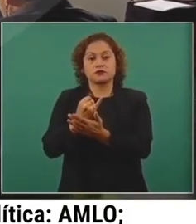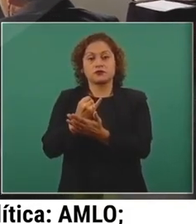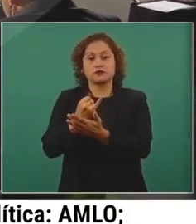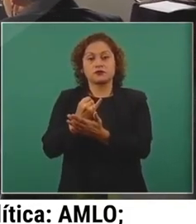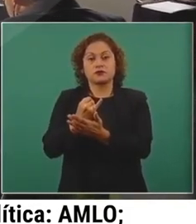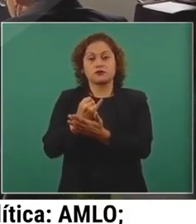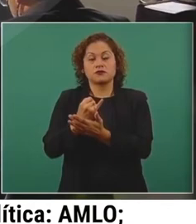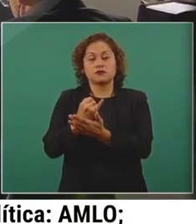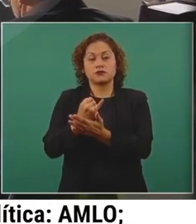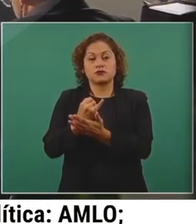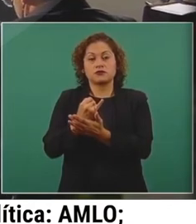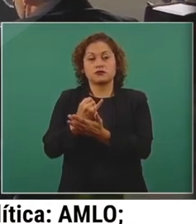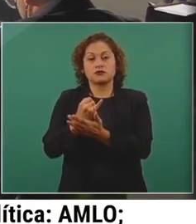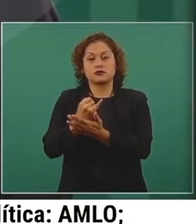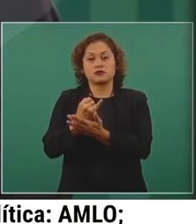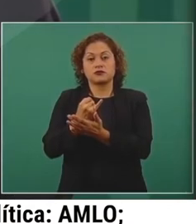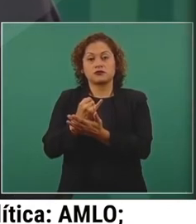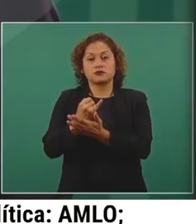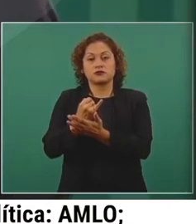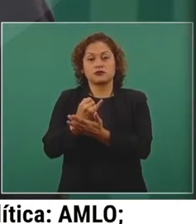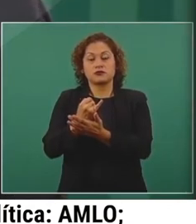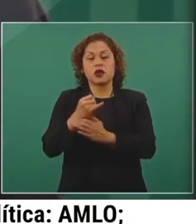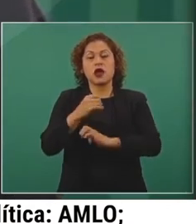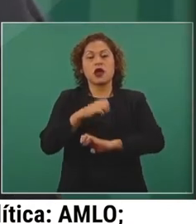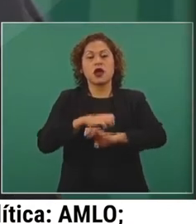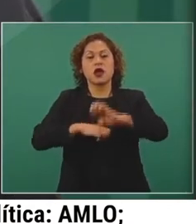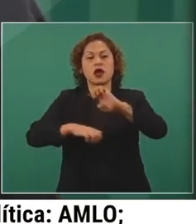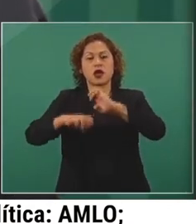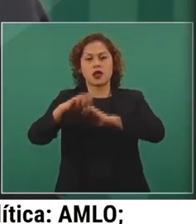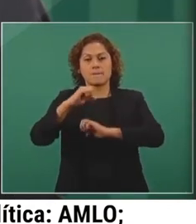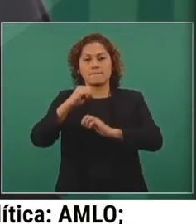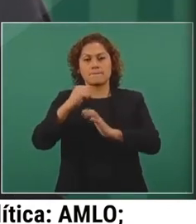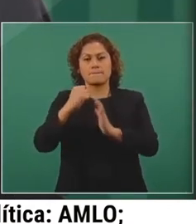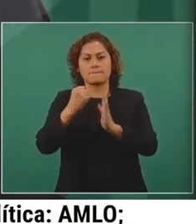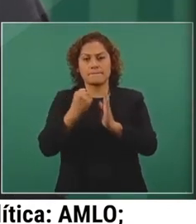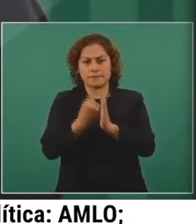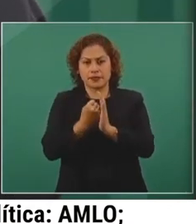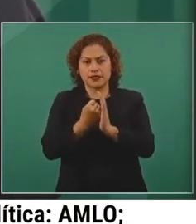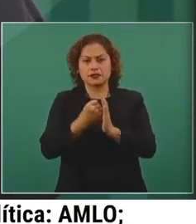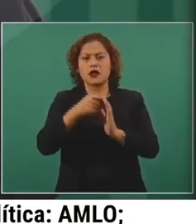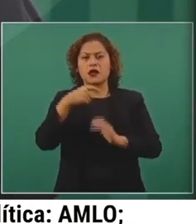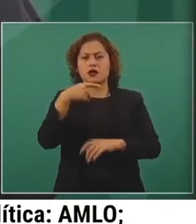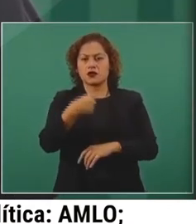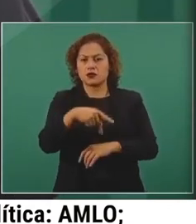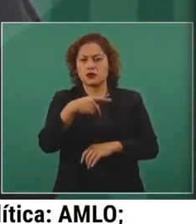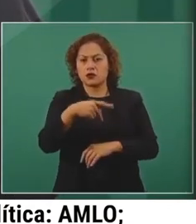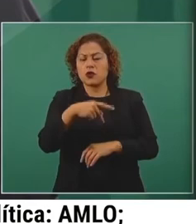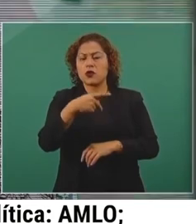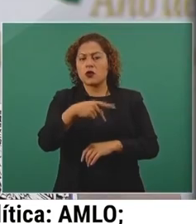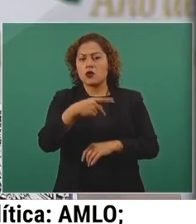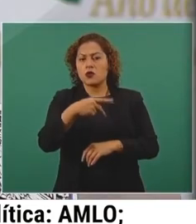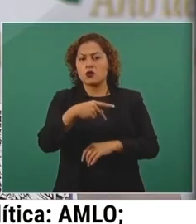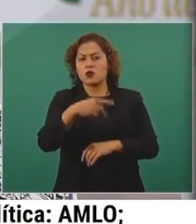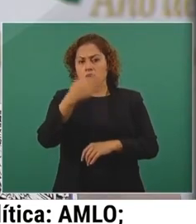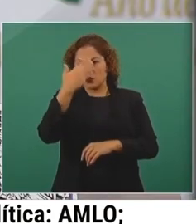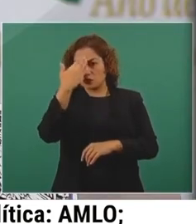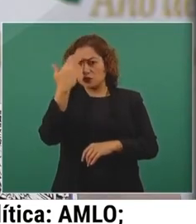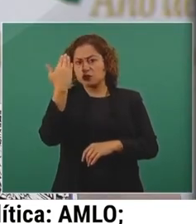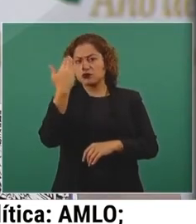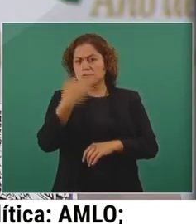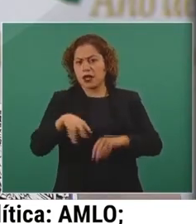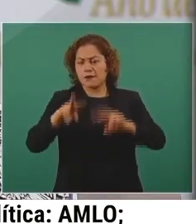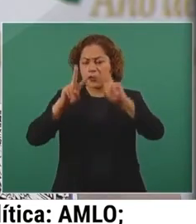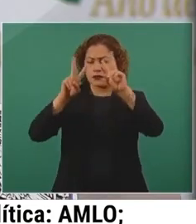al menos 25 muertos y 79 heridos desde la noche del lunes. El accidente ha sacudido a México cuando a las 22 horas del